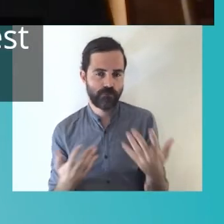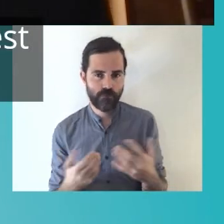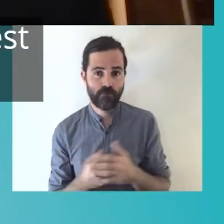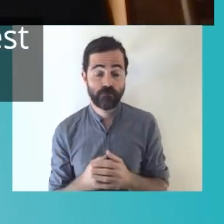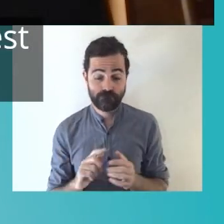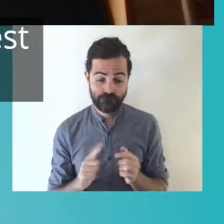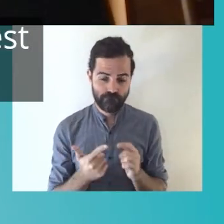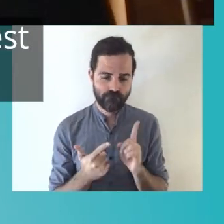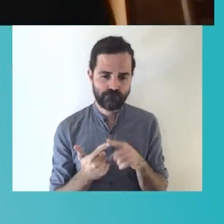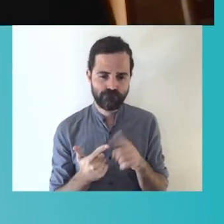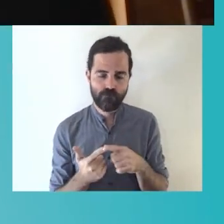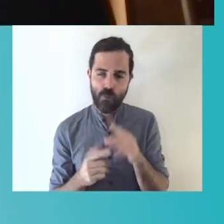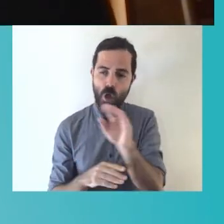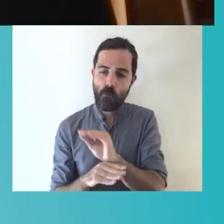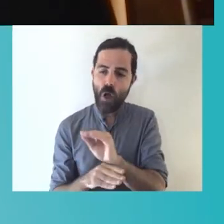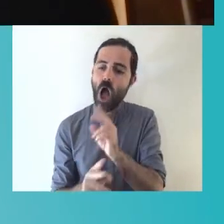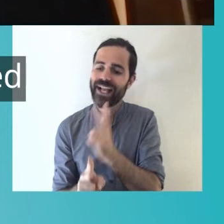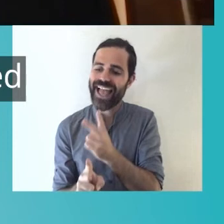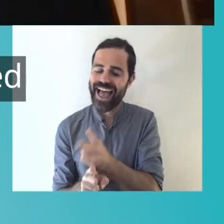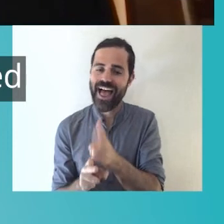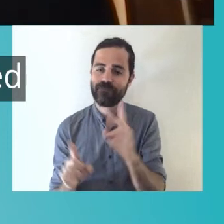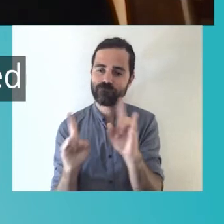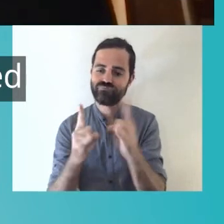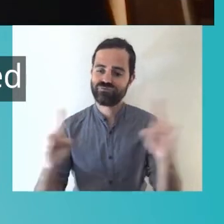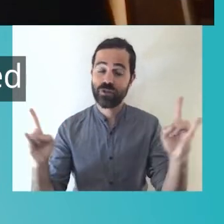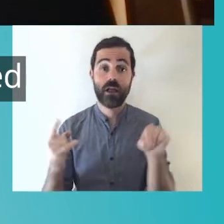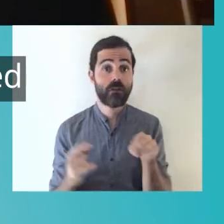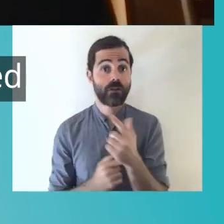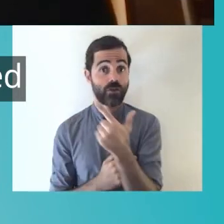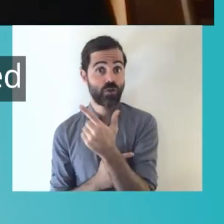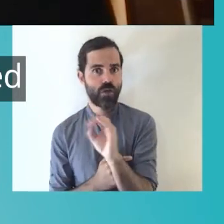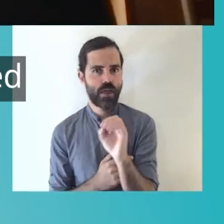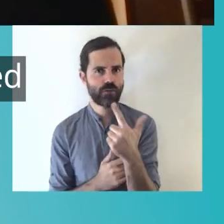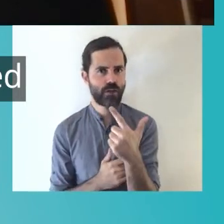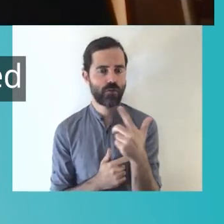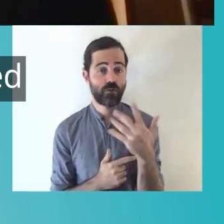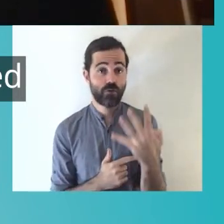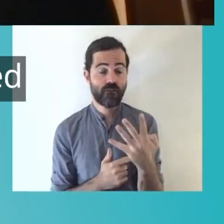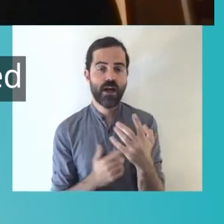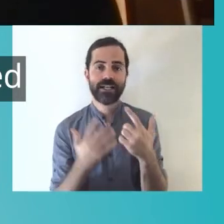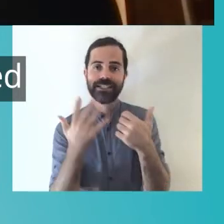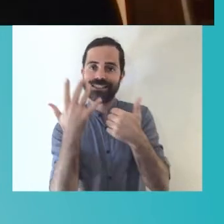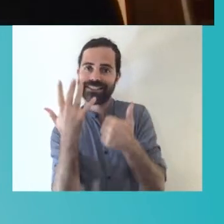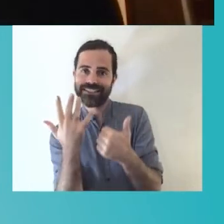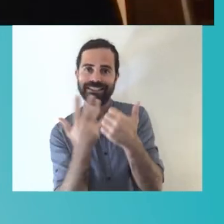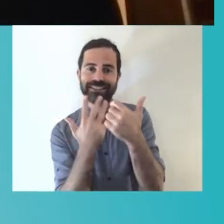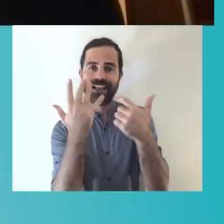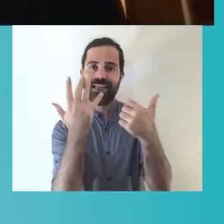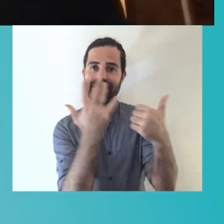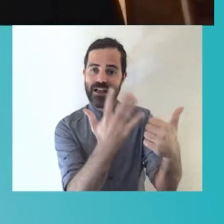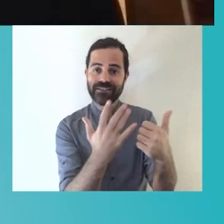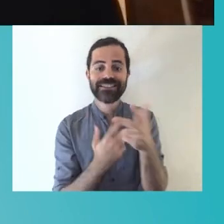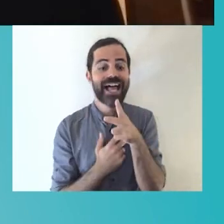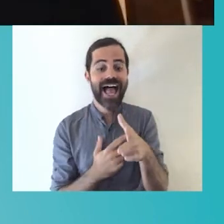restauración y protección de ecosistemas forestales. El objetivo en 2024 es llegar a superar las 16.000 hectáreas protegidas y